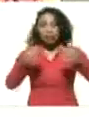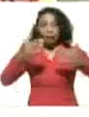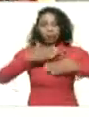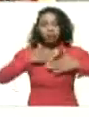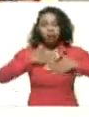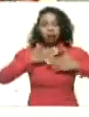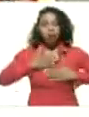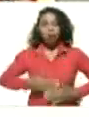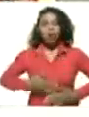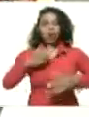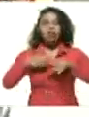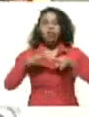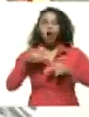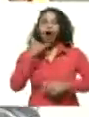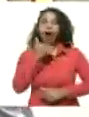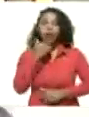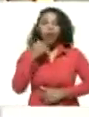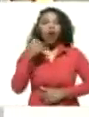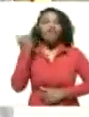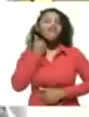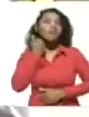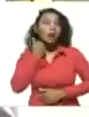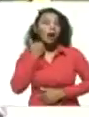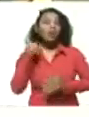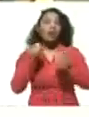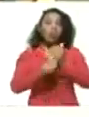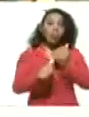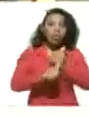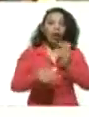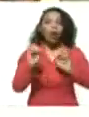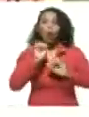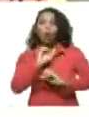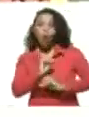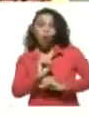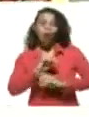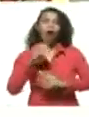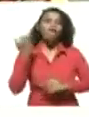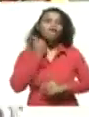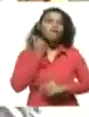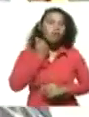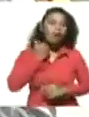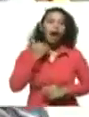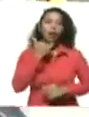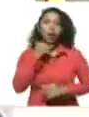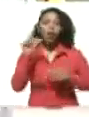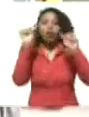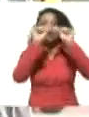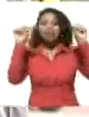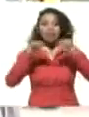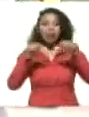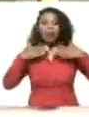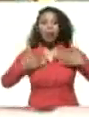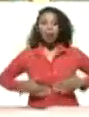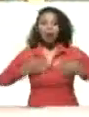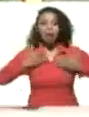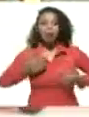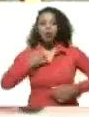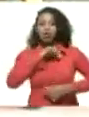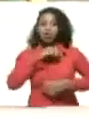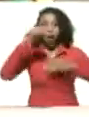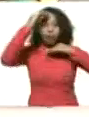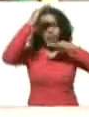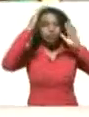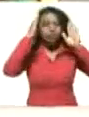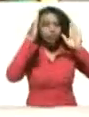ejemplo niños con alguna enfermedad renal algún tipo de enfermedad que comprometa su sistema inmunológico lo estamos atendiendo de forma